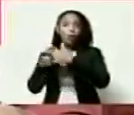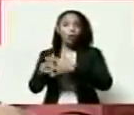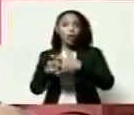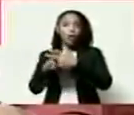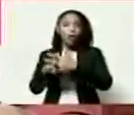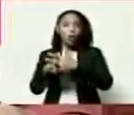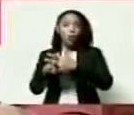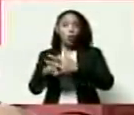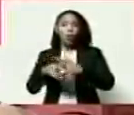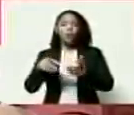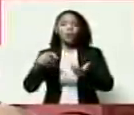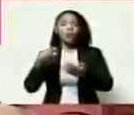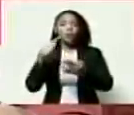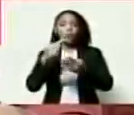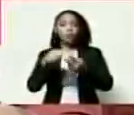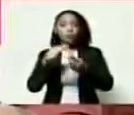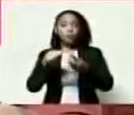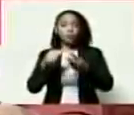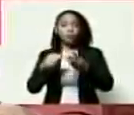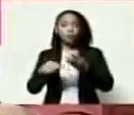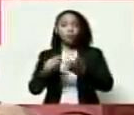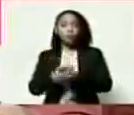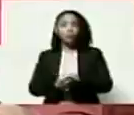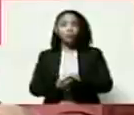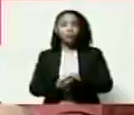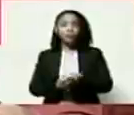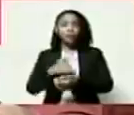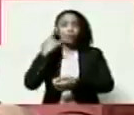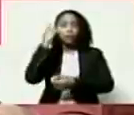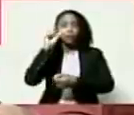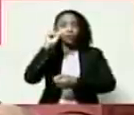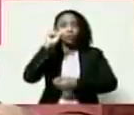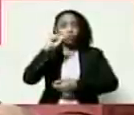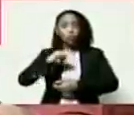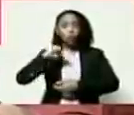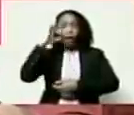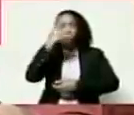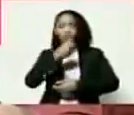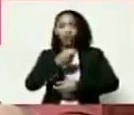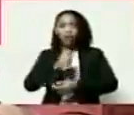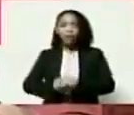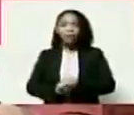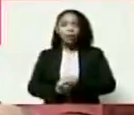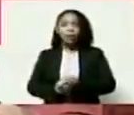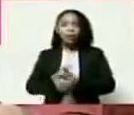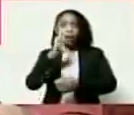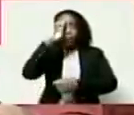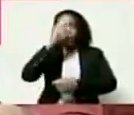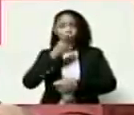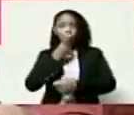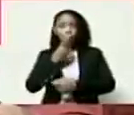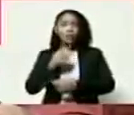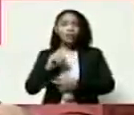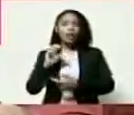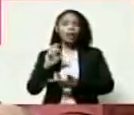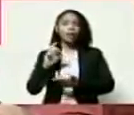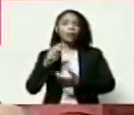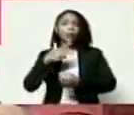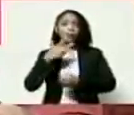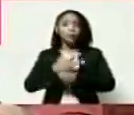Angola, Argelia, Benín, Congo, Sudáfrica, Cuba, República Dominicana, Guatemala, El